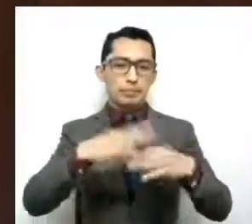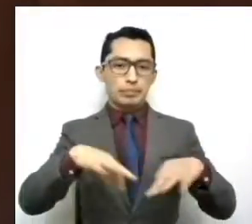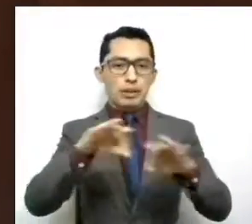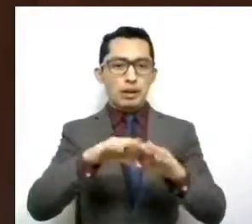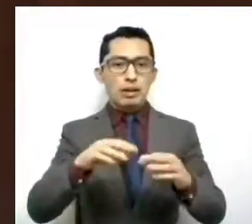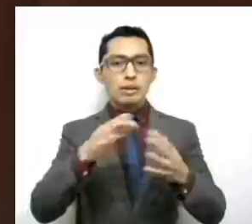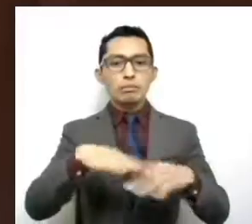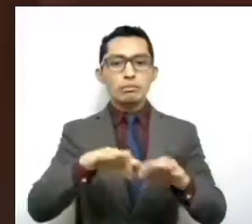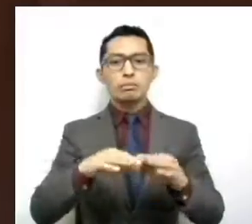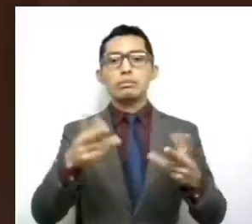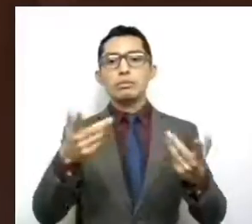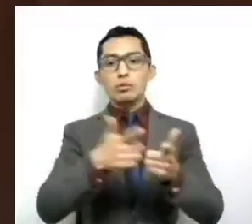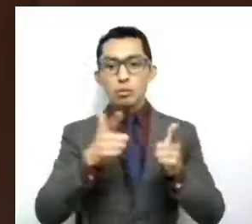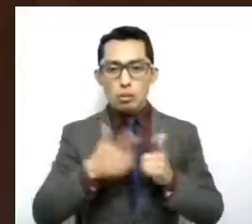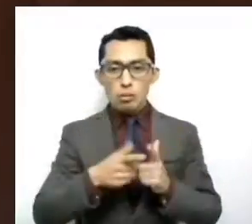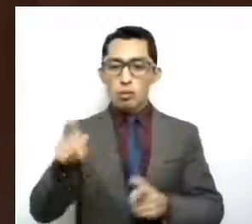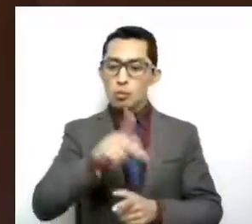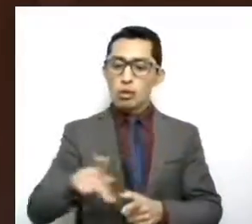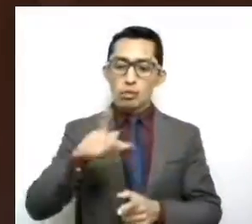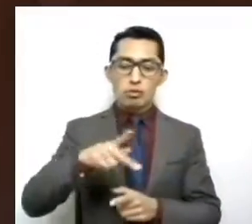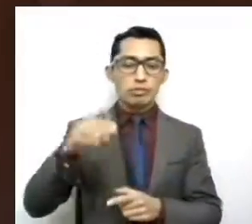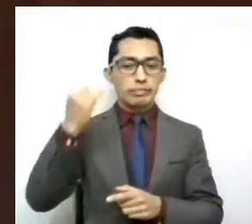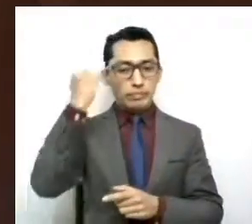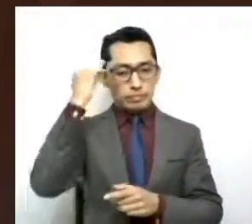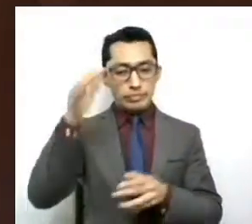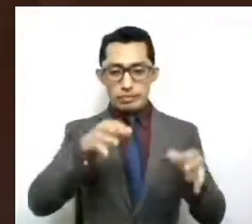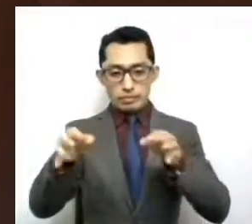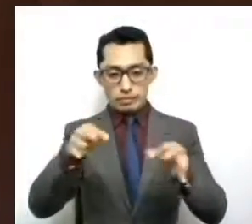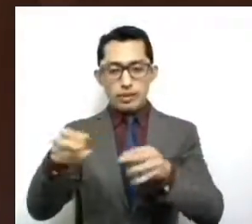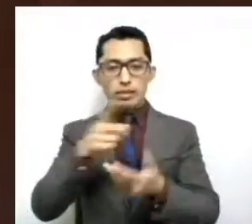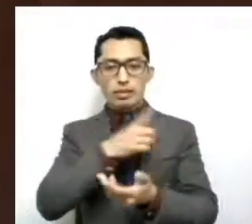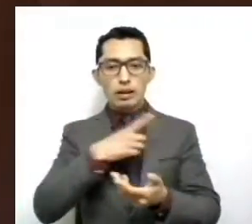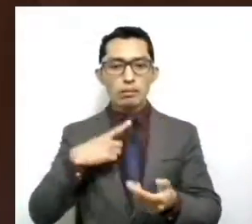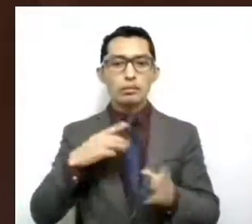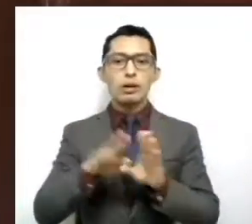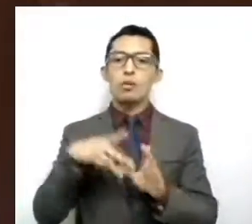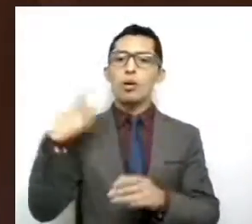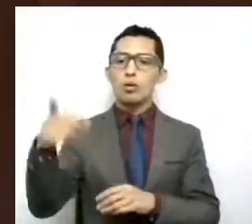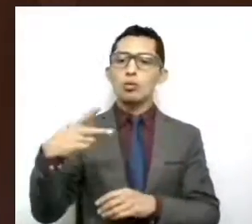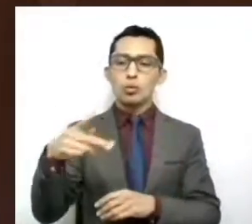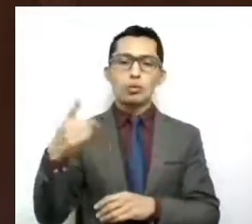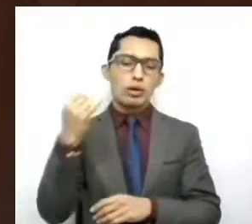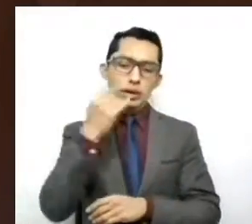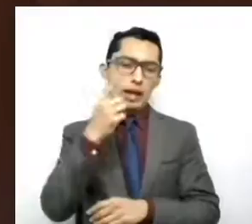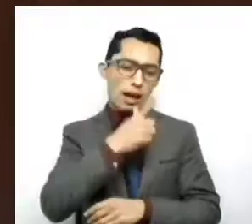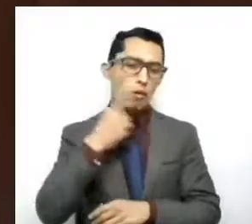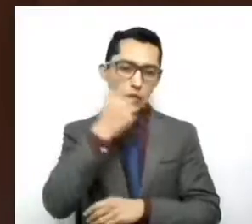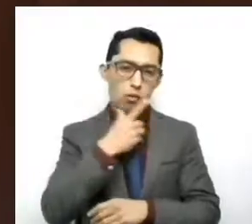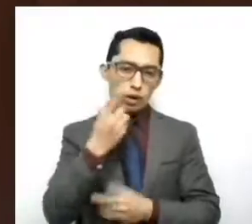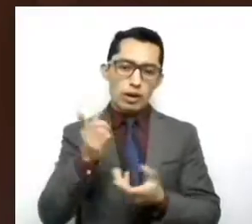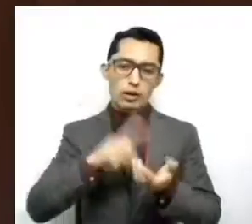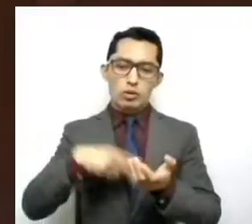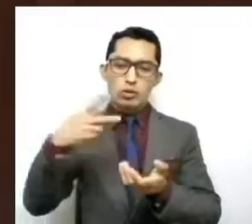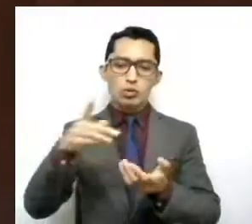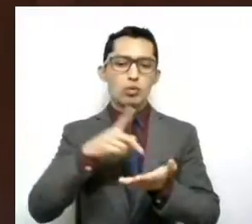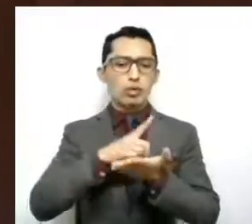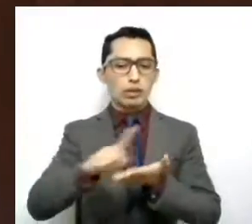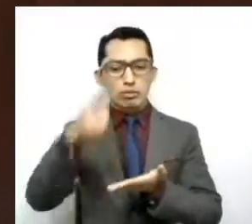comunidades indígenas puede expresarse utilizando sus lenguas como parte del derecho a la